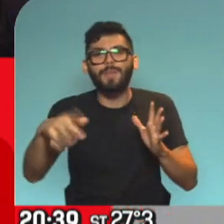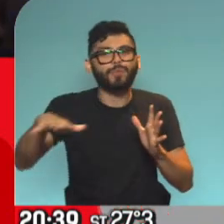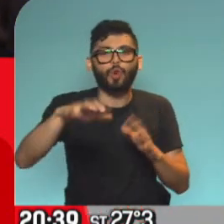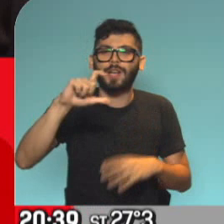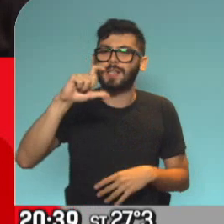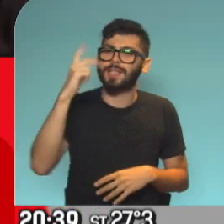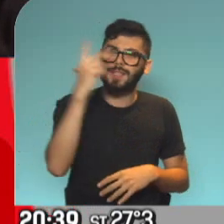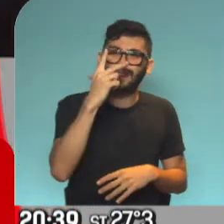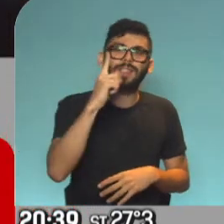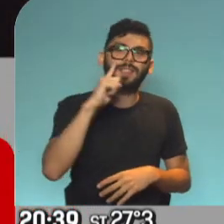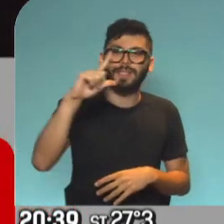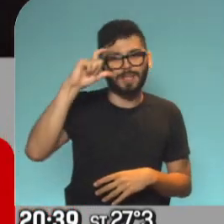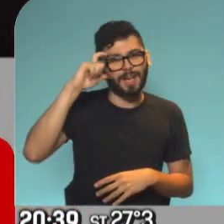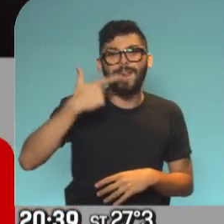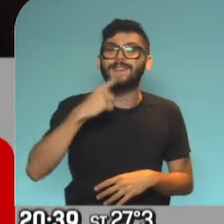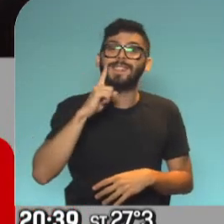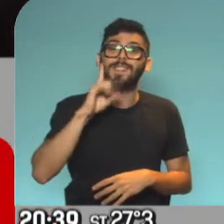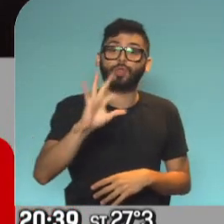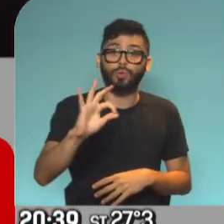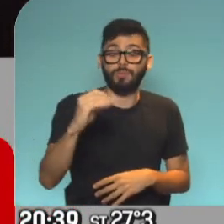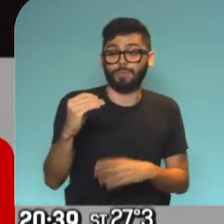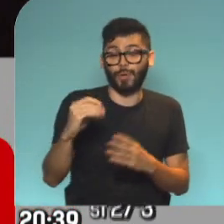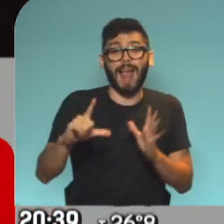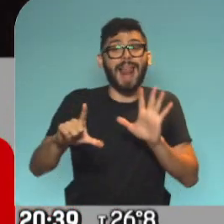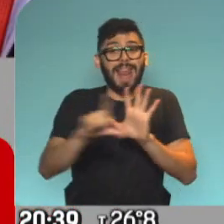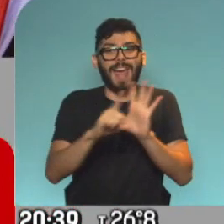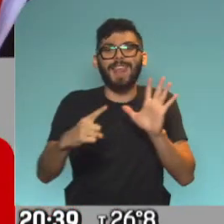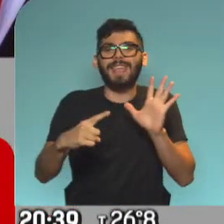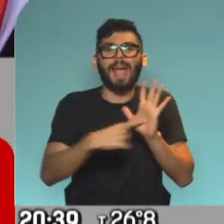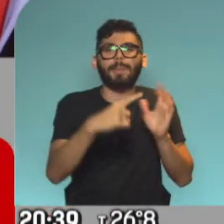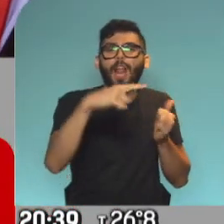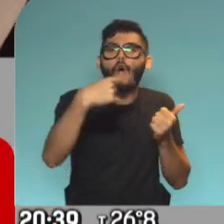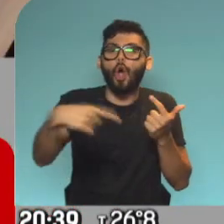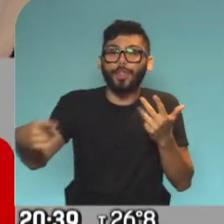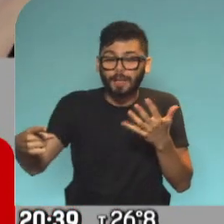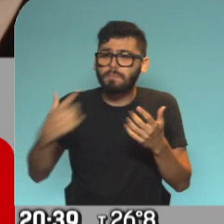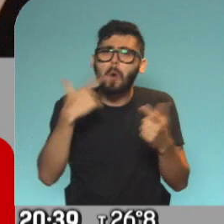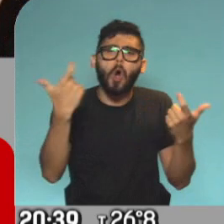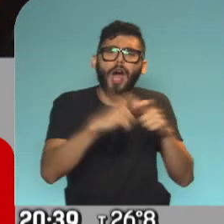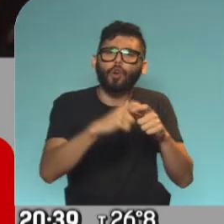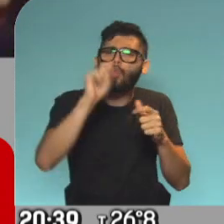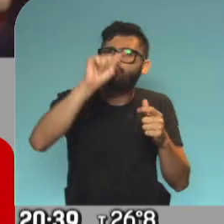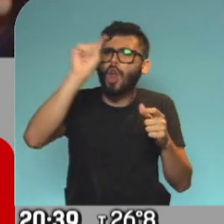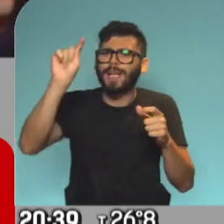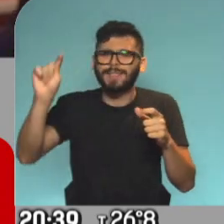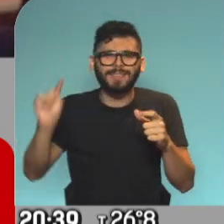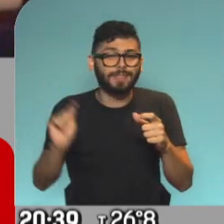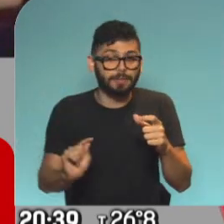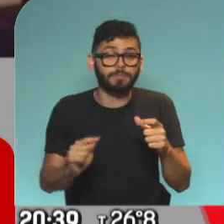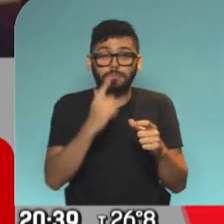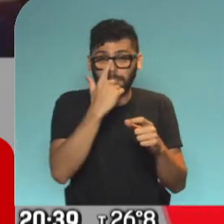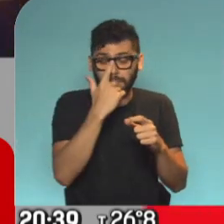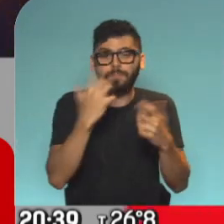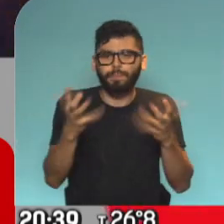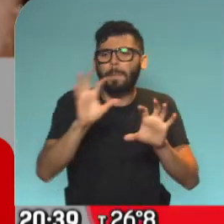la ley de capitales alternativas, se desarrollan reuniones de gabinete federal, que es una puesta en común de cómo se viene trabajando